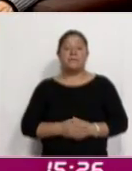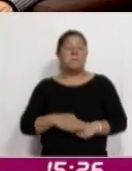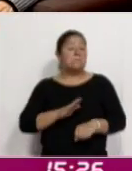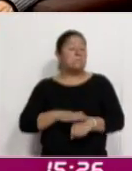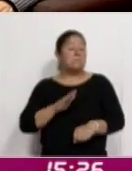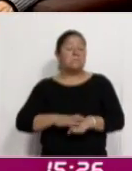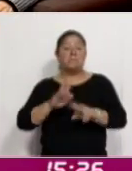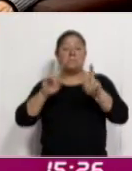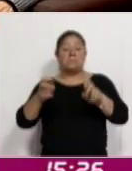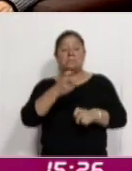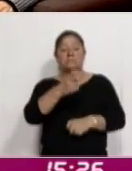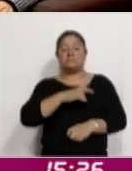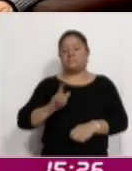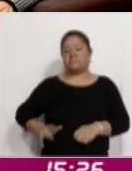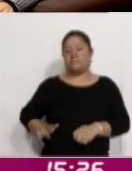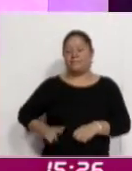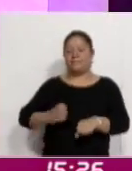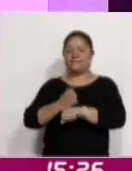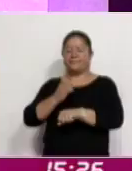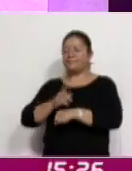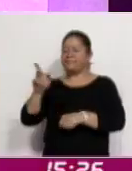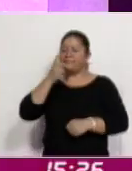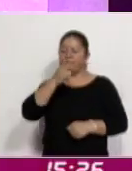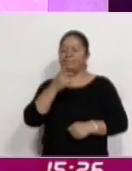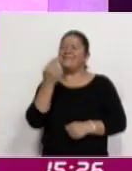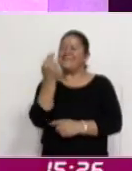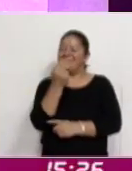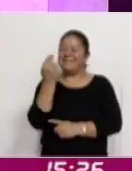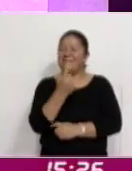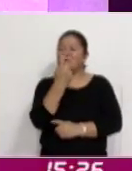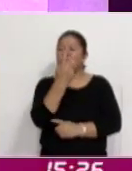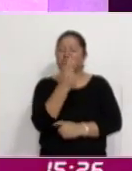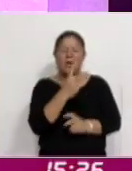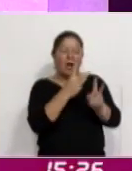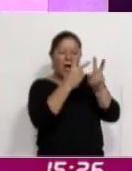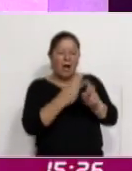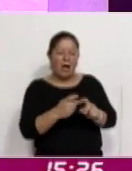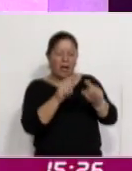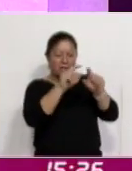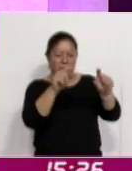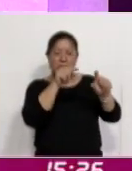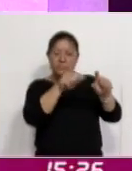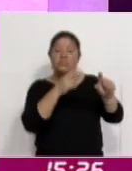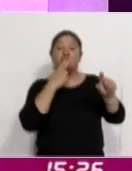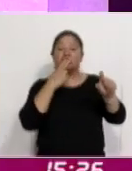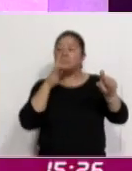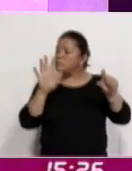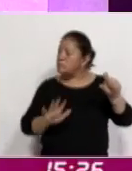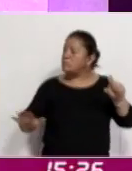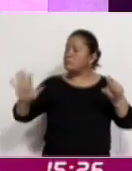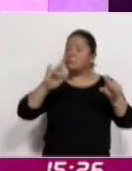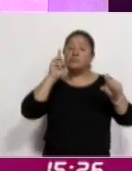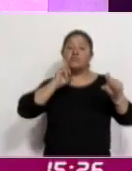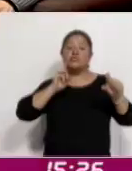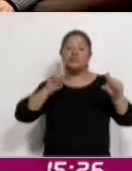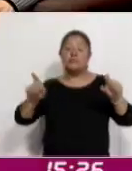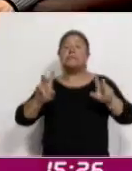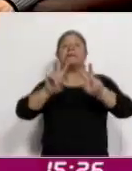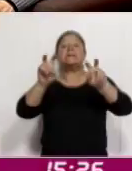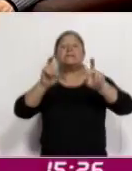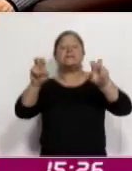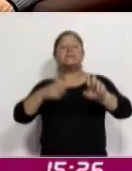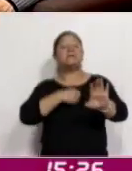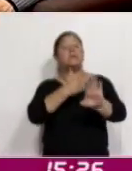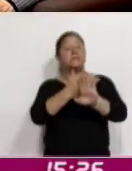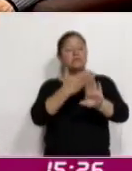hecho hincapié en la necesidad de contar con una herramienta que pueda ser utilizada por todas las mujeres en el tema de la violencia. Así sobre es. Todo